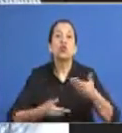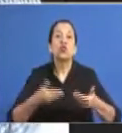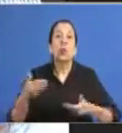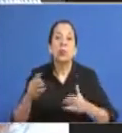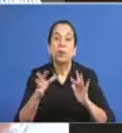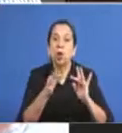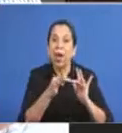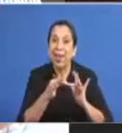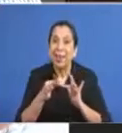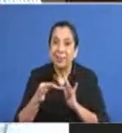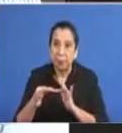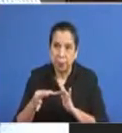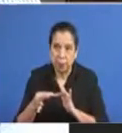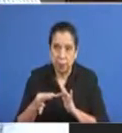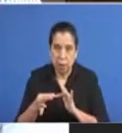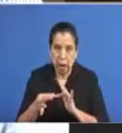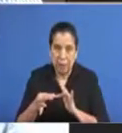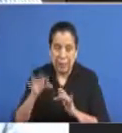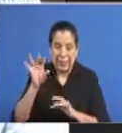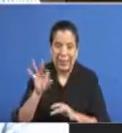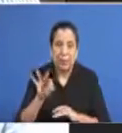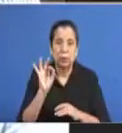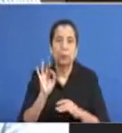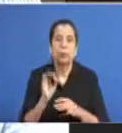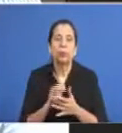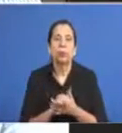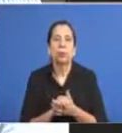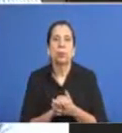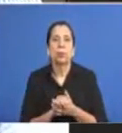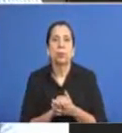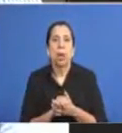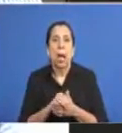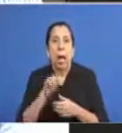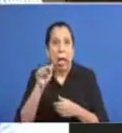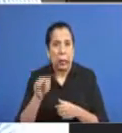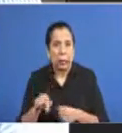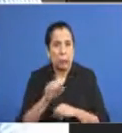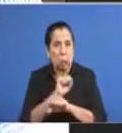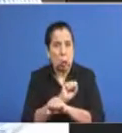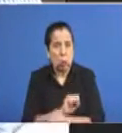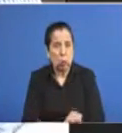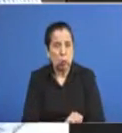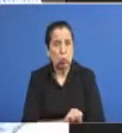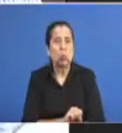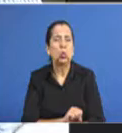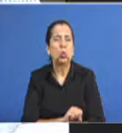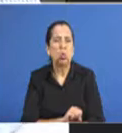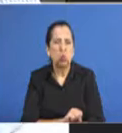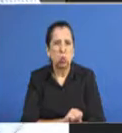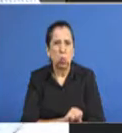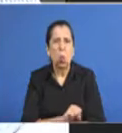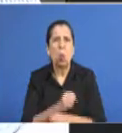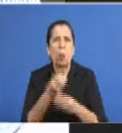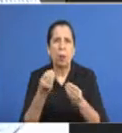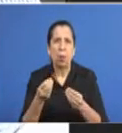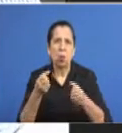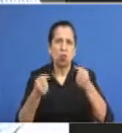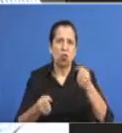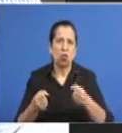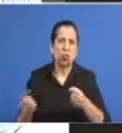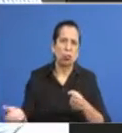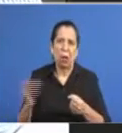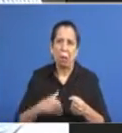costumbre aquí en Panamá se estaba montando más personas de lo que establece su certificado de